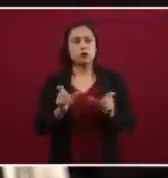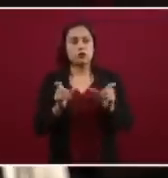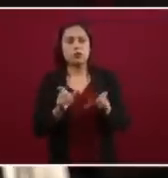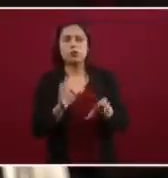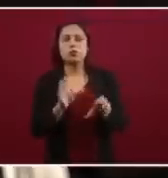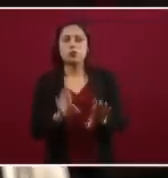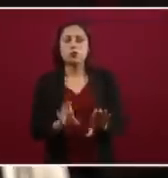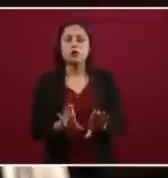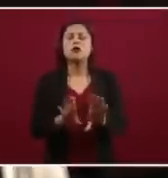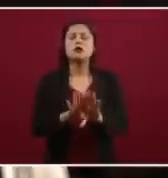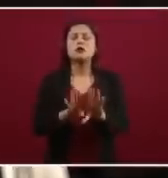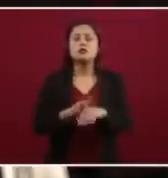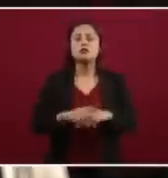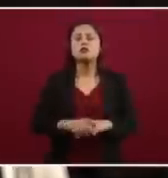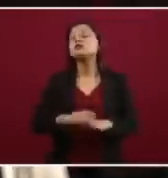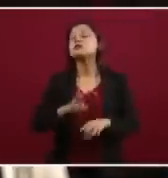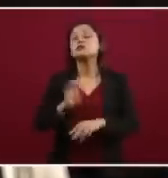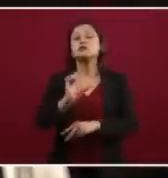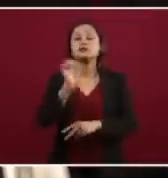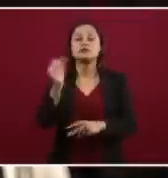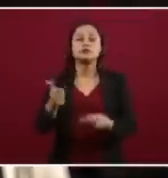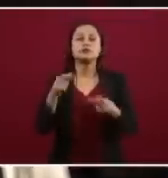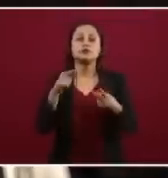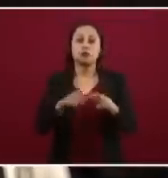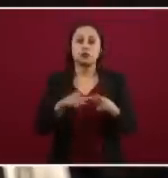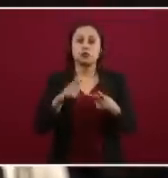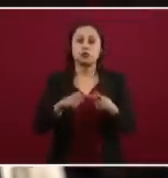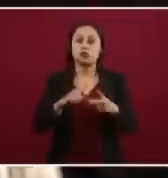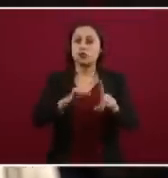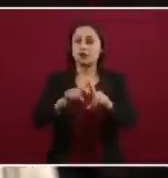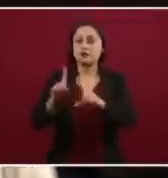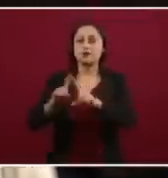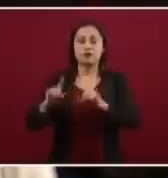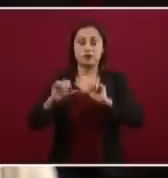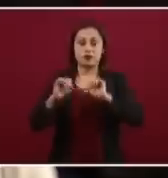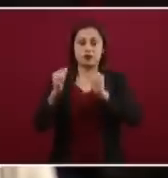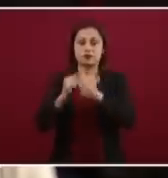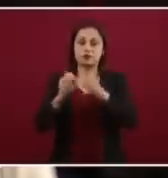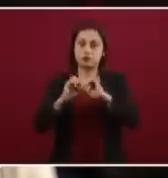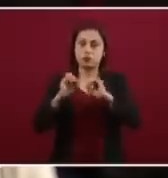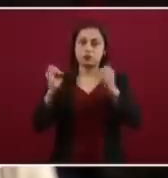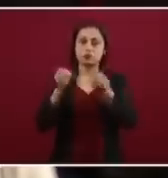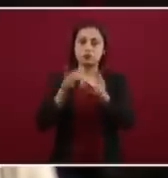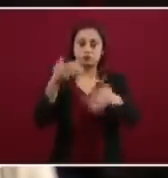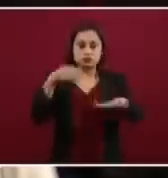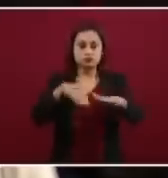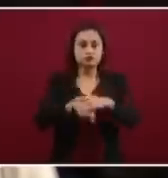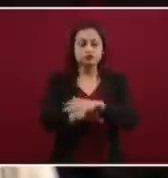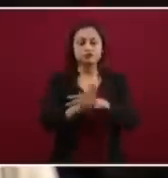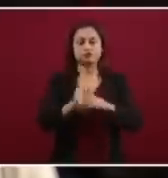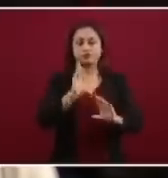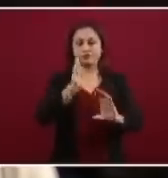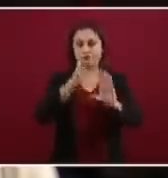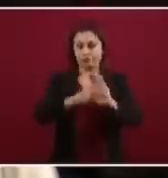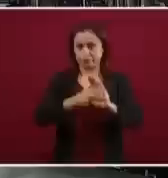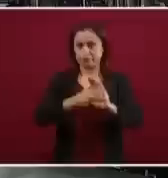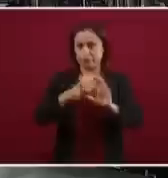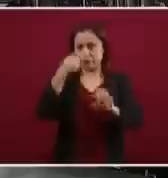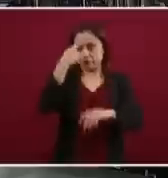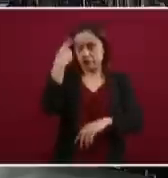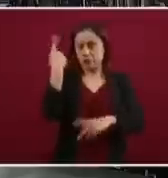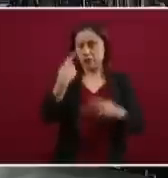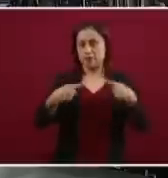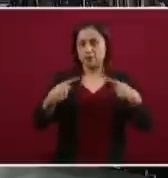el miércoles, las organizaciones sí tienen acceso a las estancias migratorias, pero me dicen algunos que no tienen acceso a estas